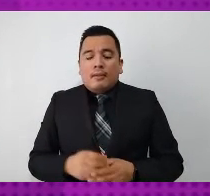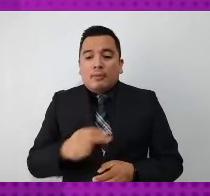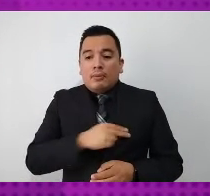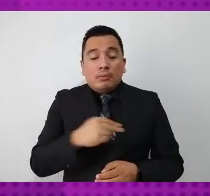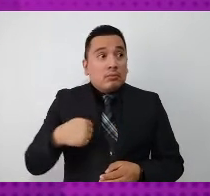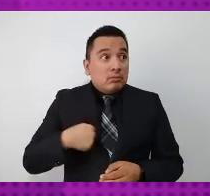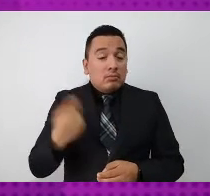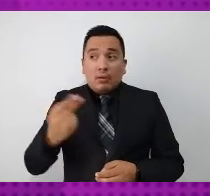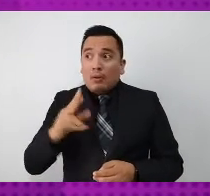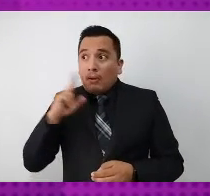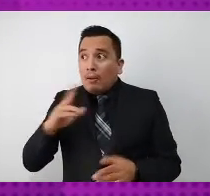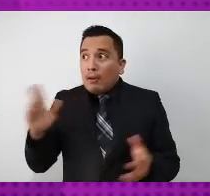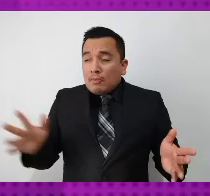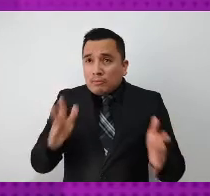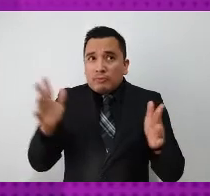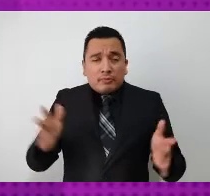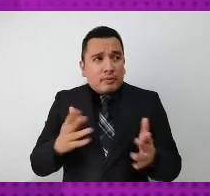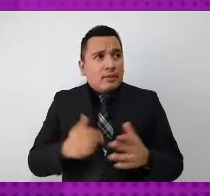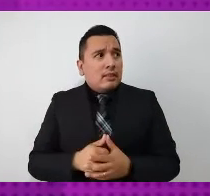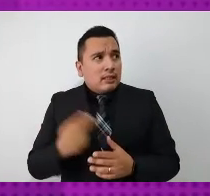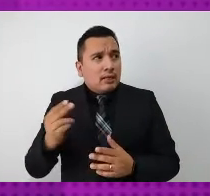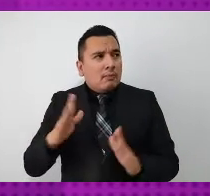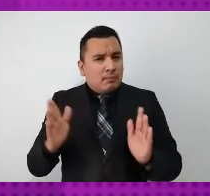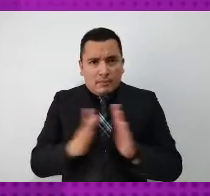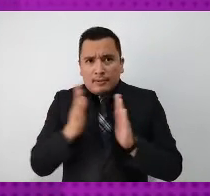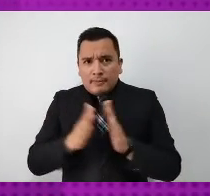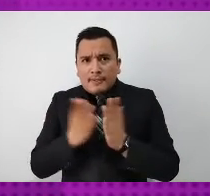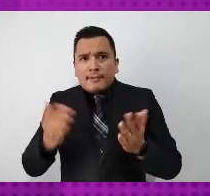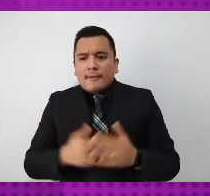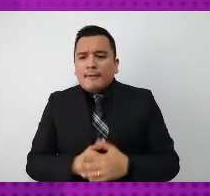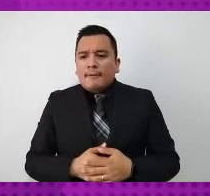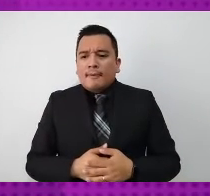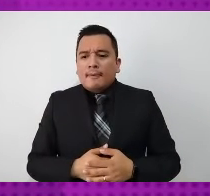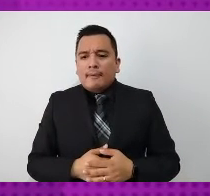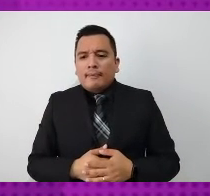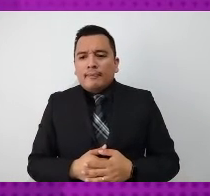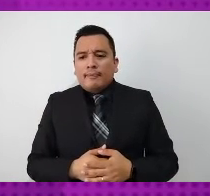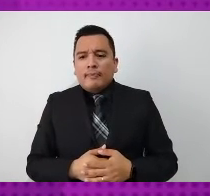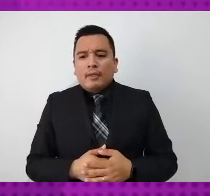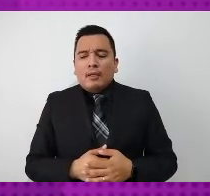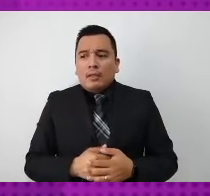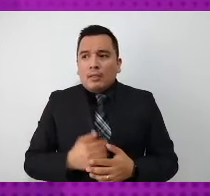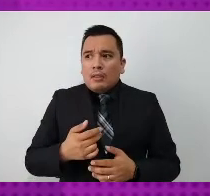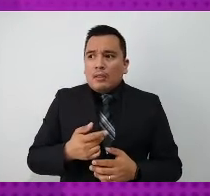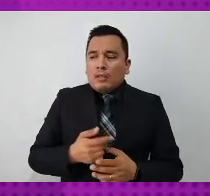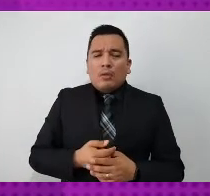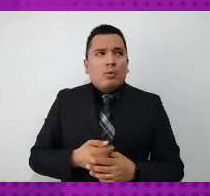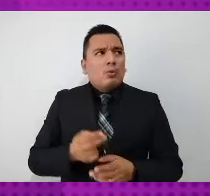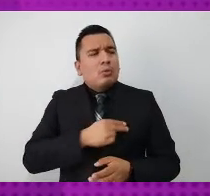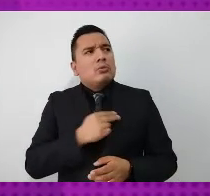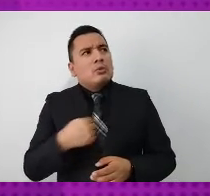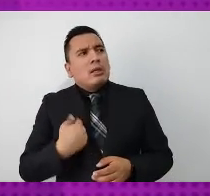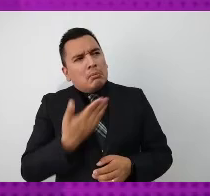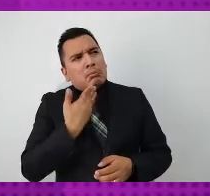pues sí nada más dame las boletas en las preguntas en braille para que los niños las contesten